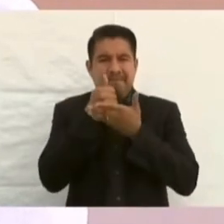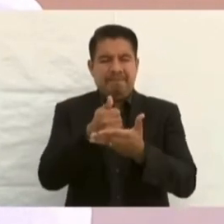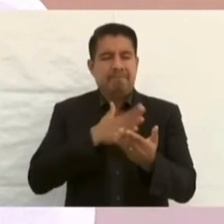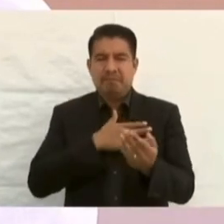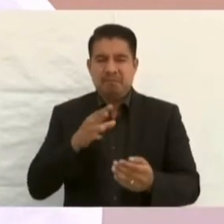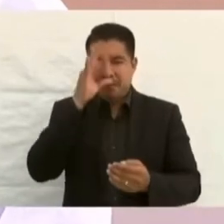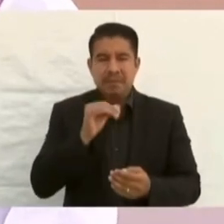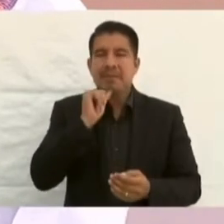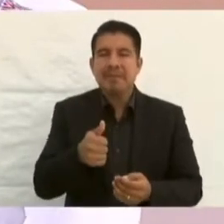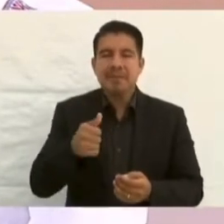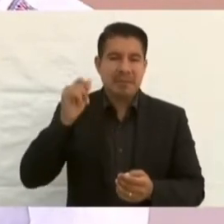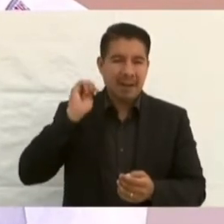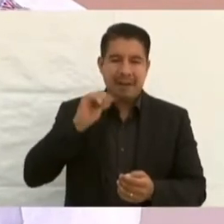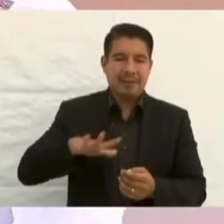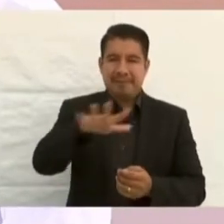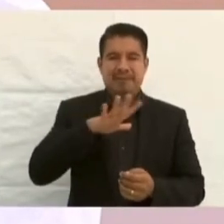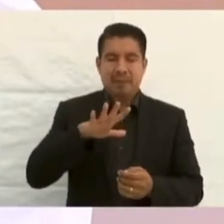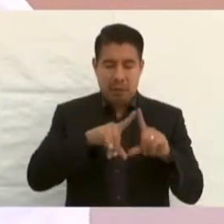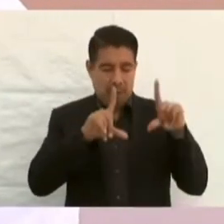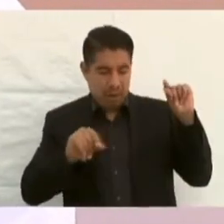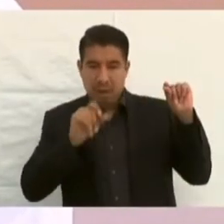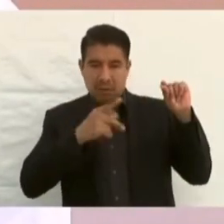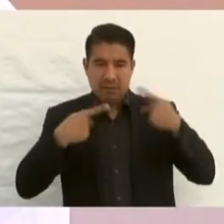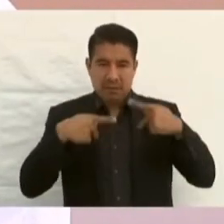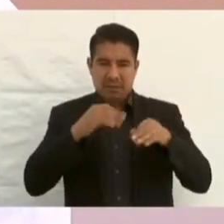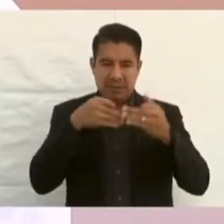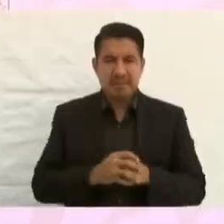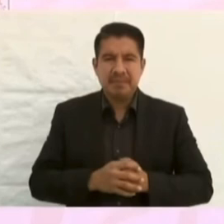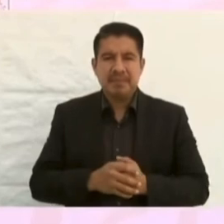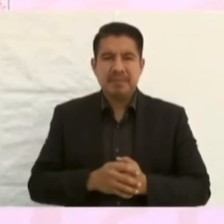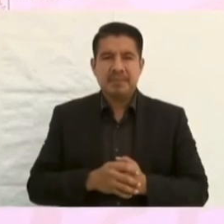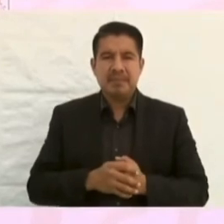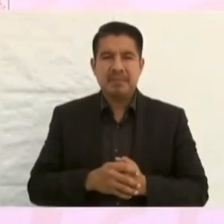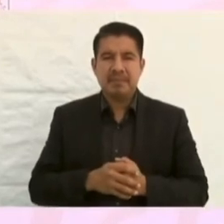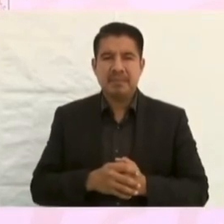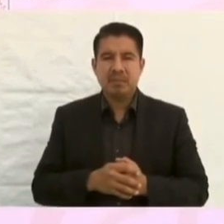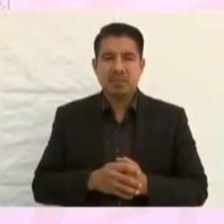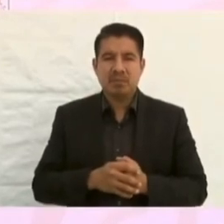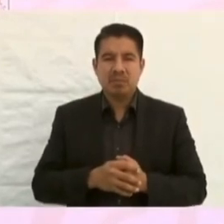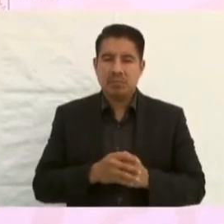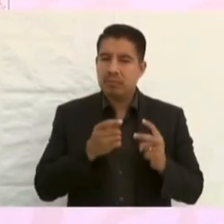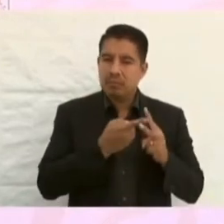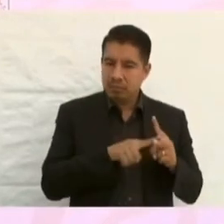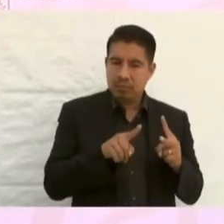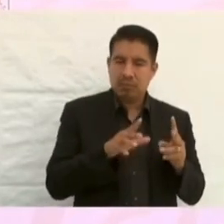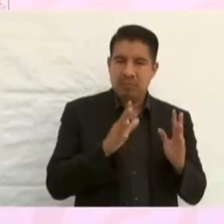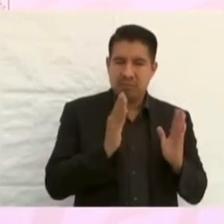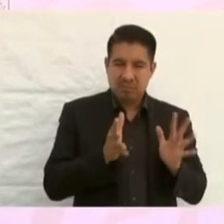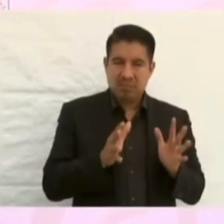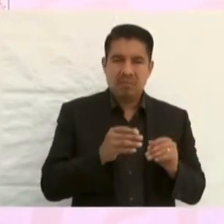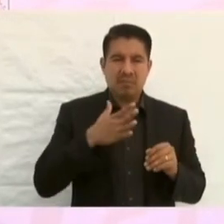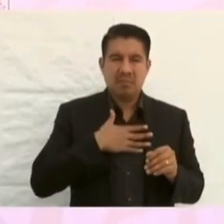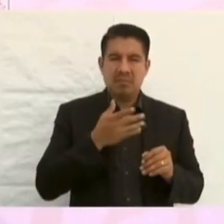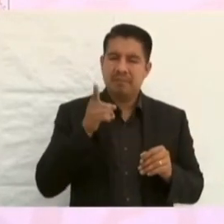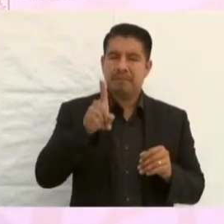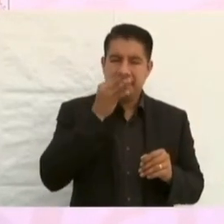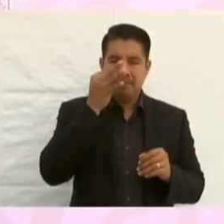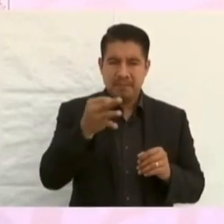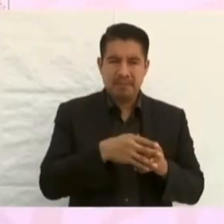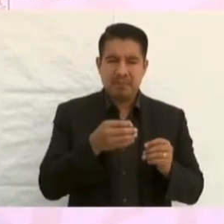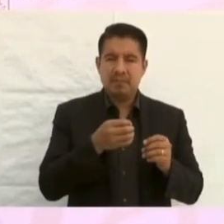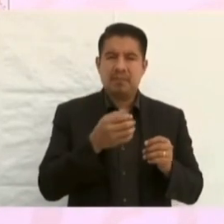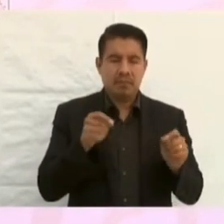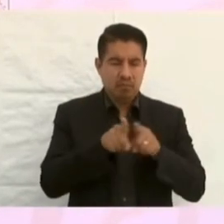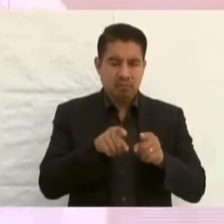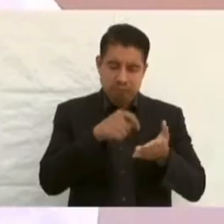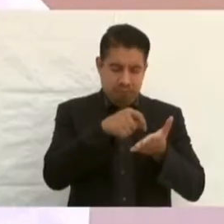fallar, ni a mis paisanos, ni a todo el pueblo de México. Todo esto a partir de que he ordenado y voy